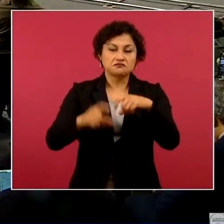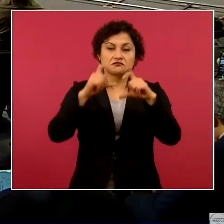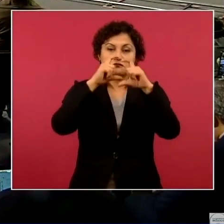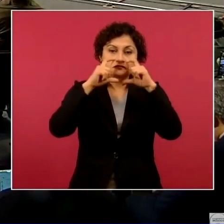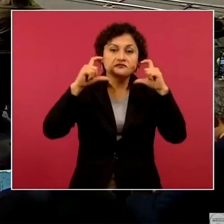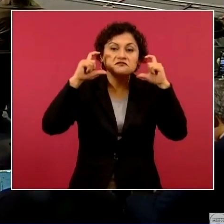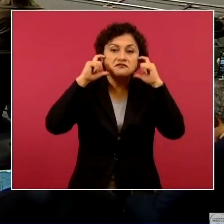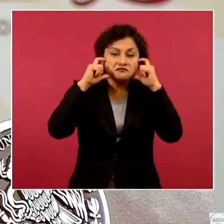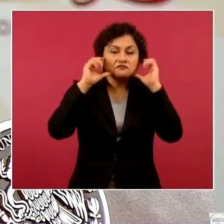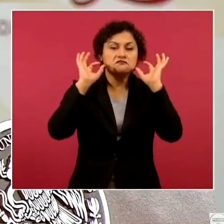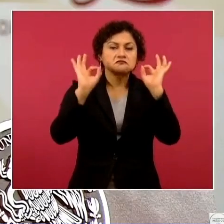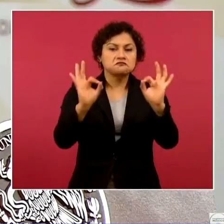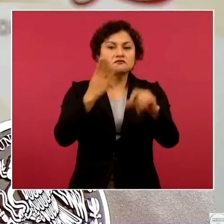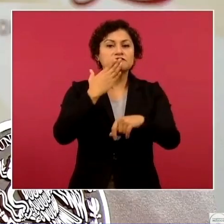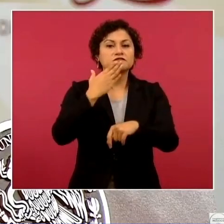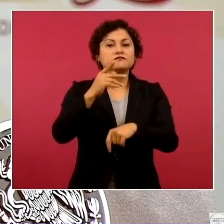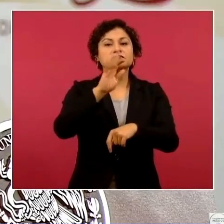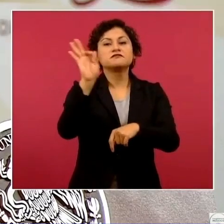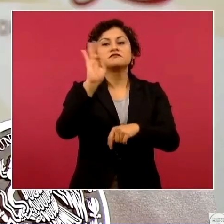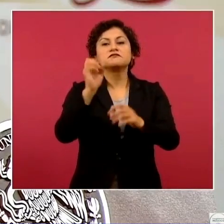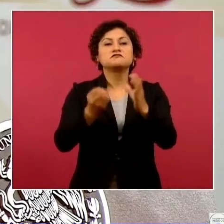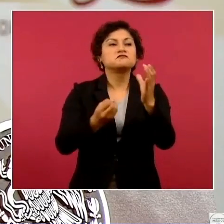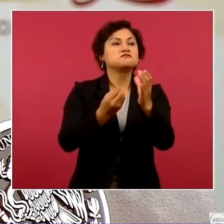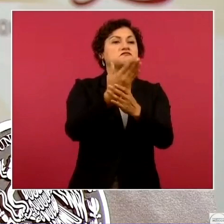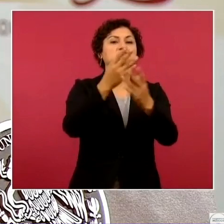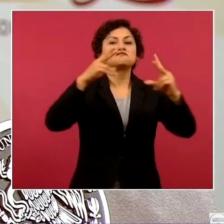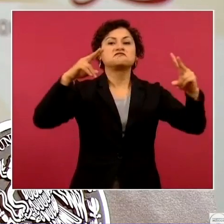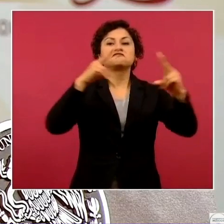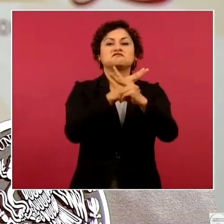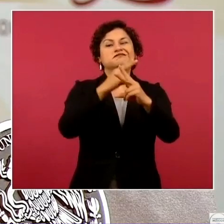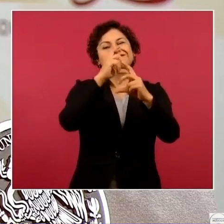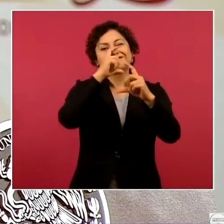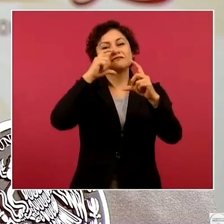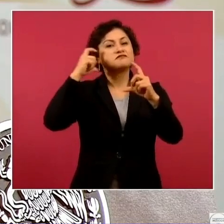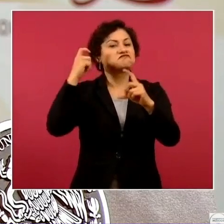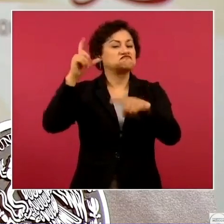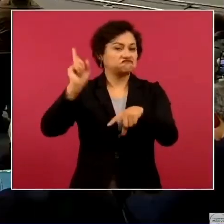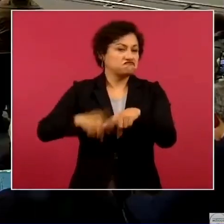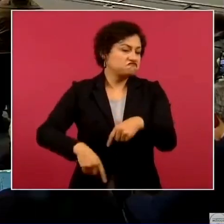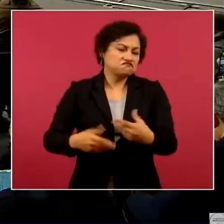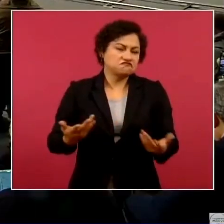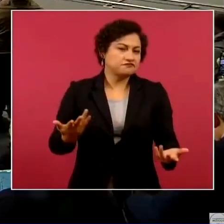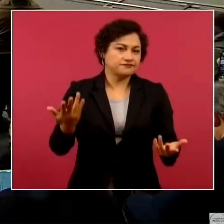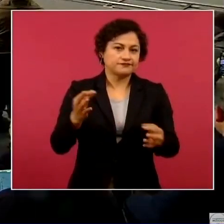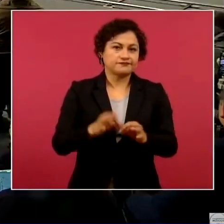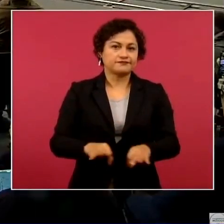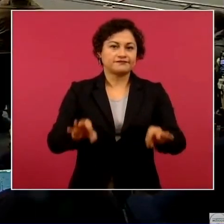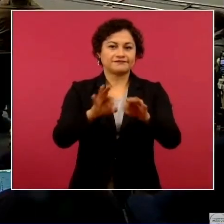espacio más ventilado o al aire libre. Muchas gracias.